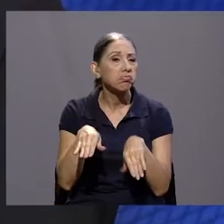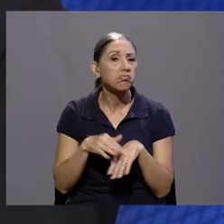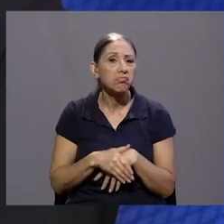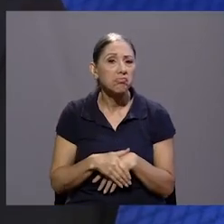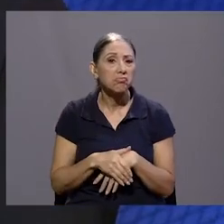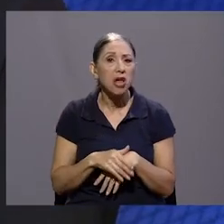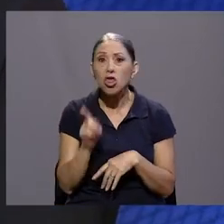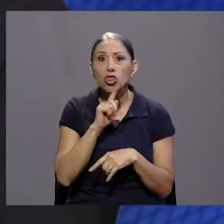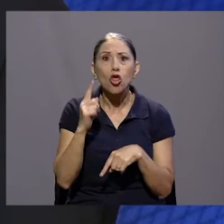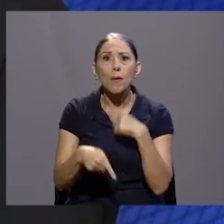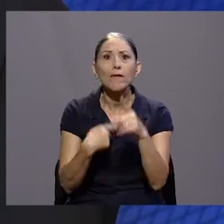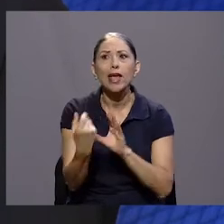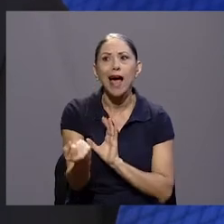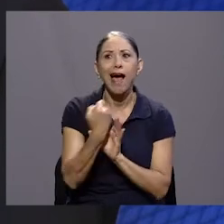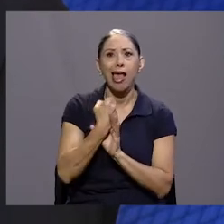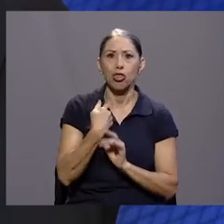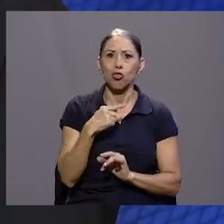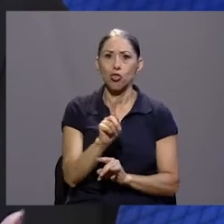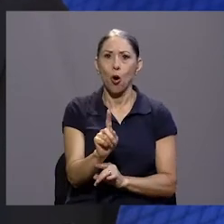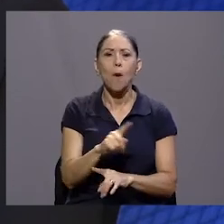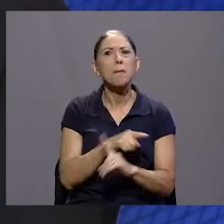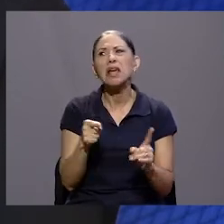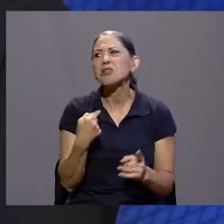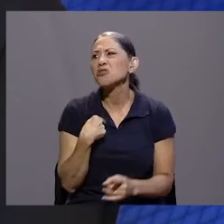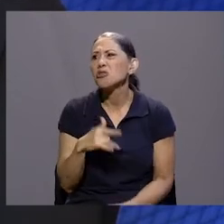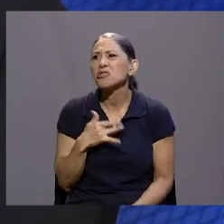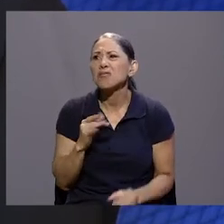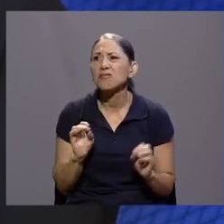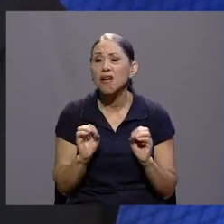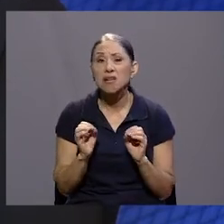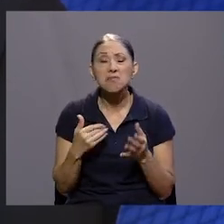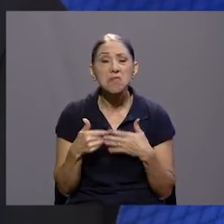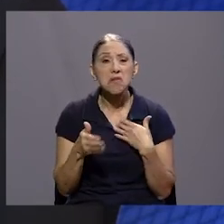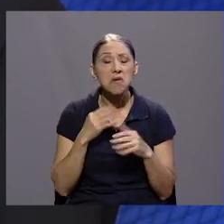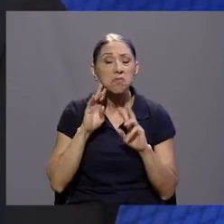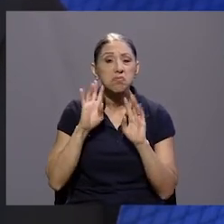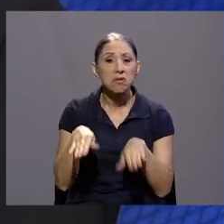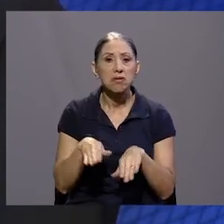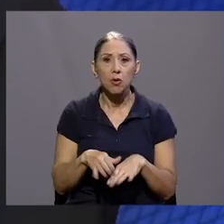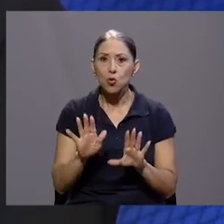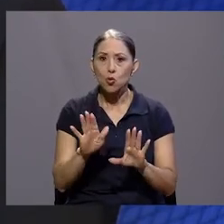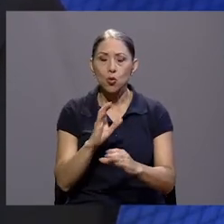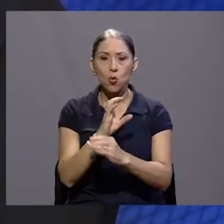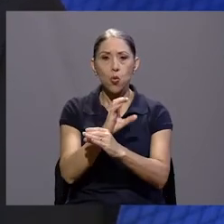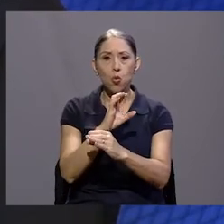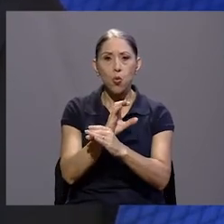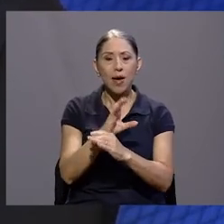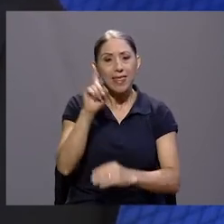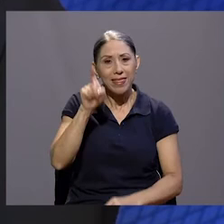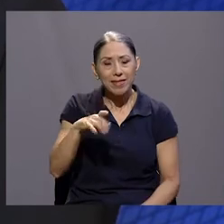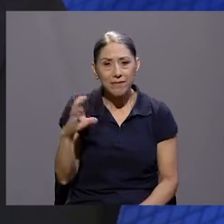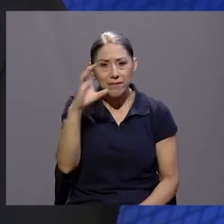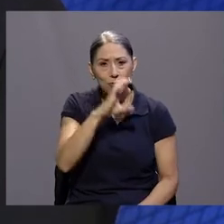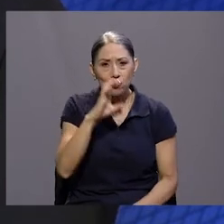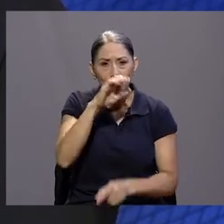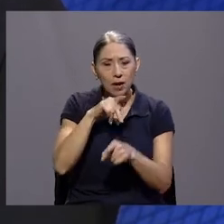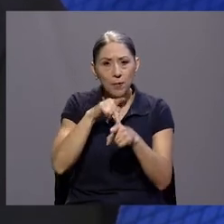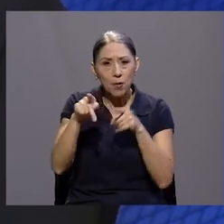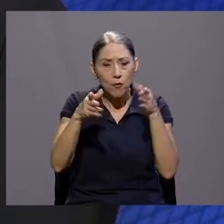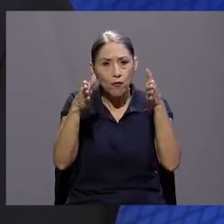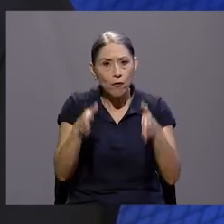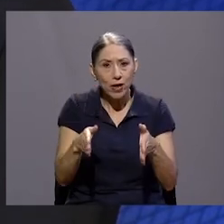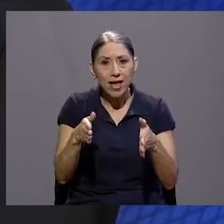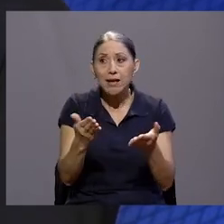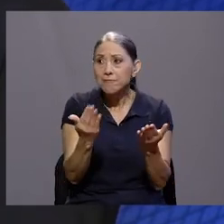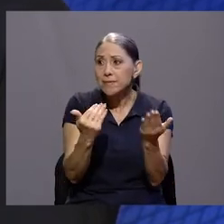entonces ahí ya soy consciente y toma acción pero esto que estamos consumiendo también hay que prestarle cuidado busquemos realmente profesionales que nos